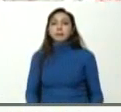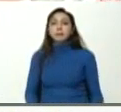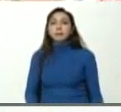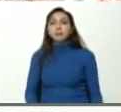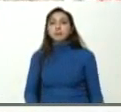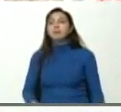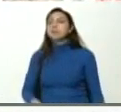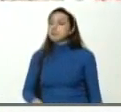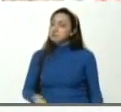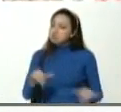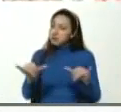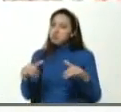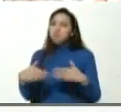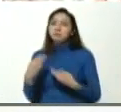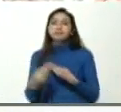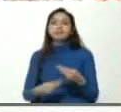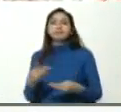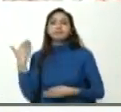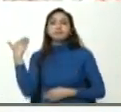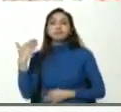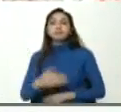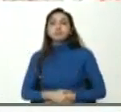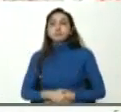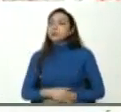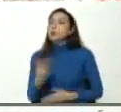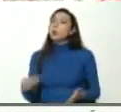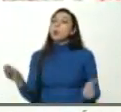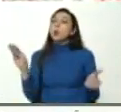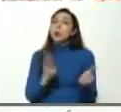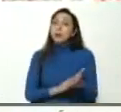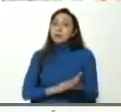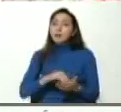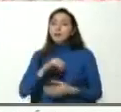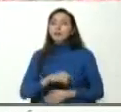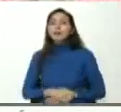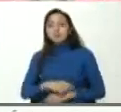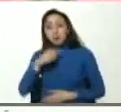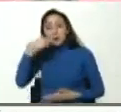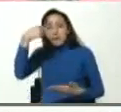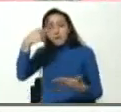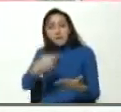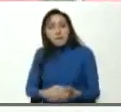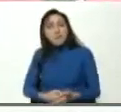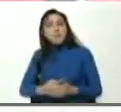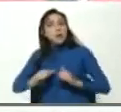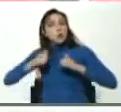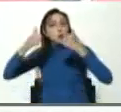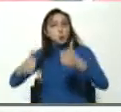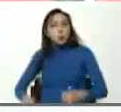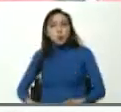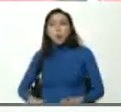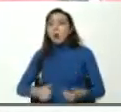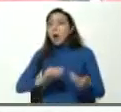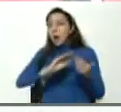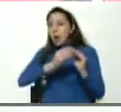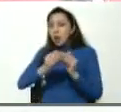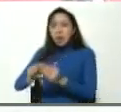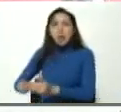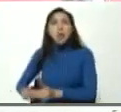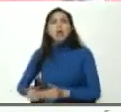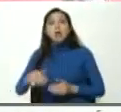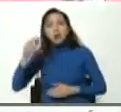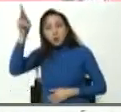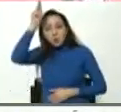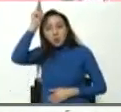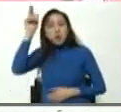y así fue le devolvió su nombre original a la tierra de los indios caribes a la